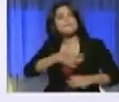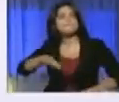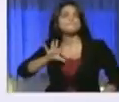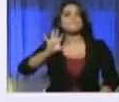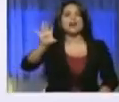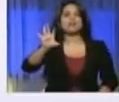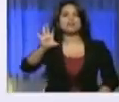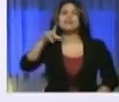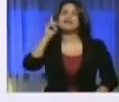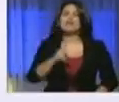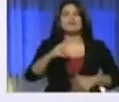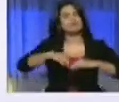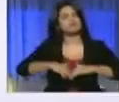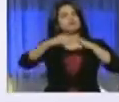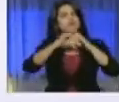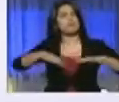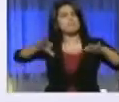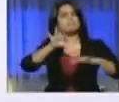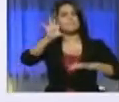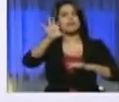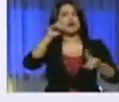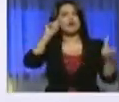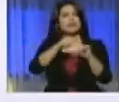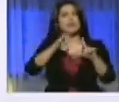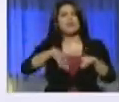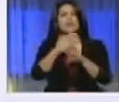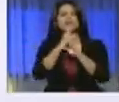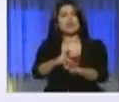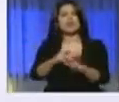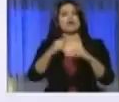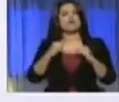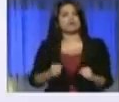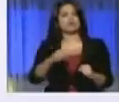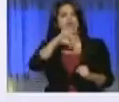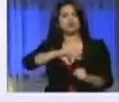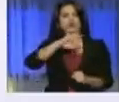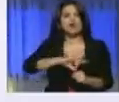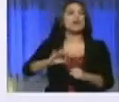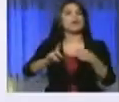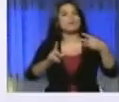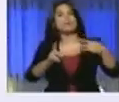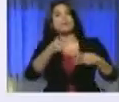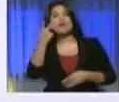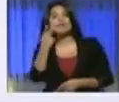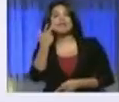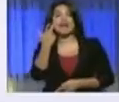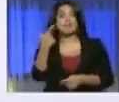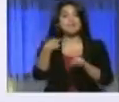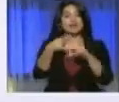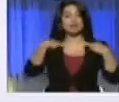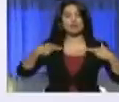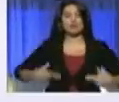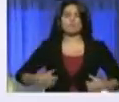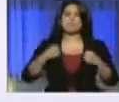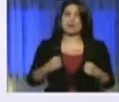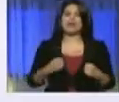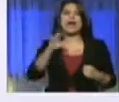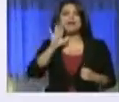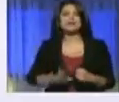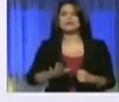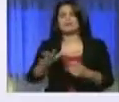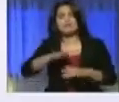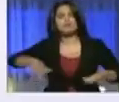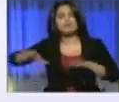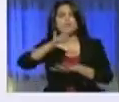consolidar patria, va a dar el resultado de estabilidad social, política, humana que necesita nuestra patria. Yo insto a este